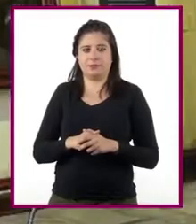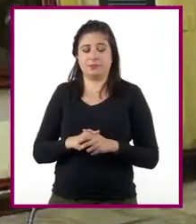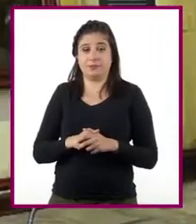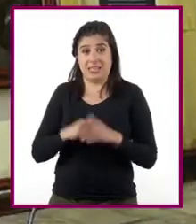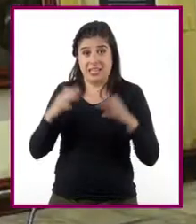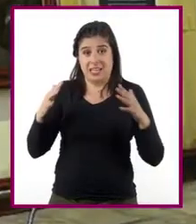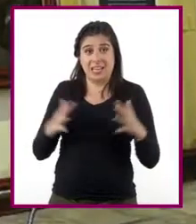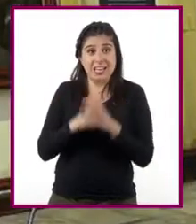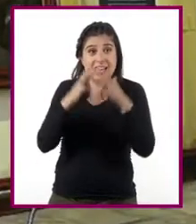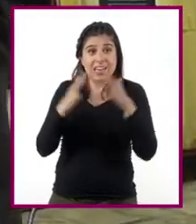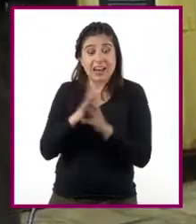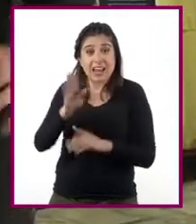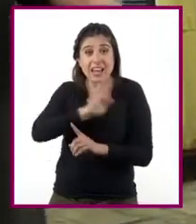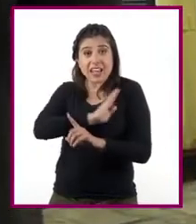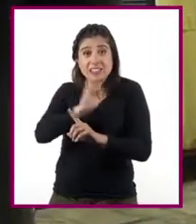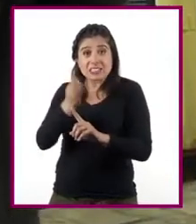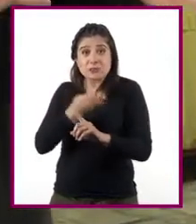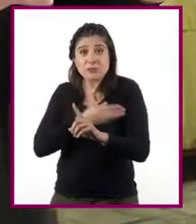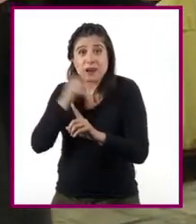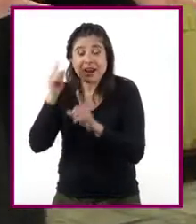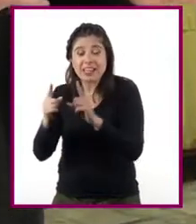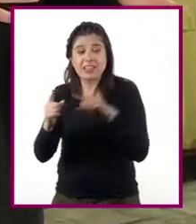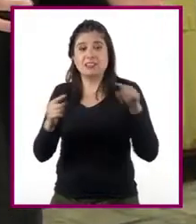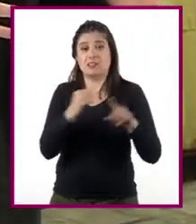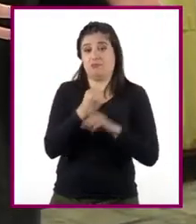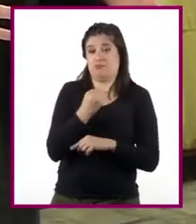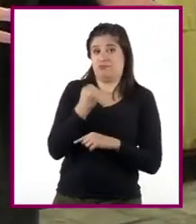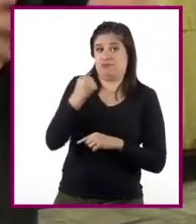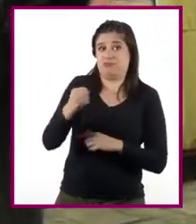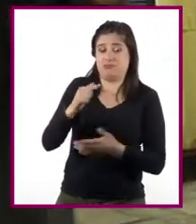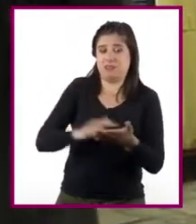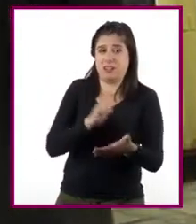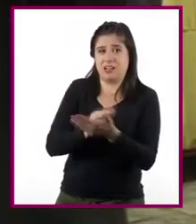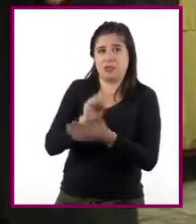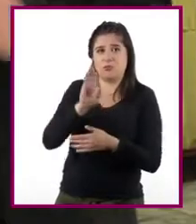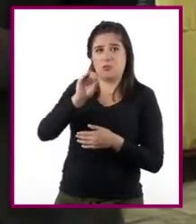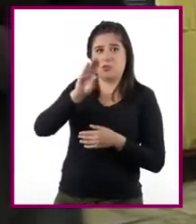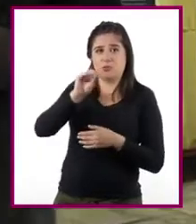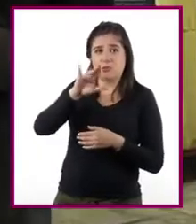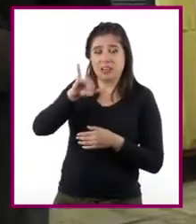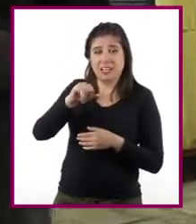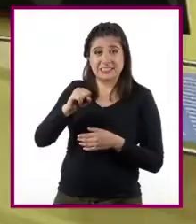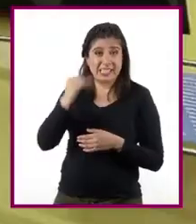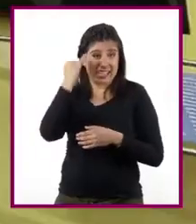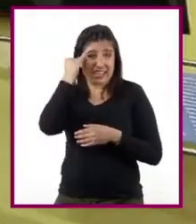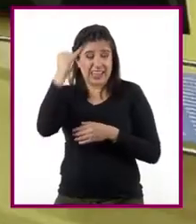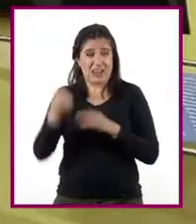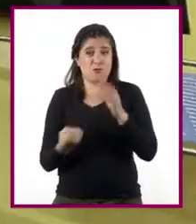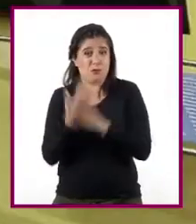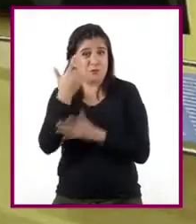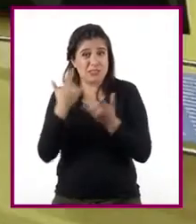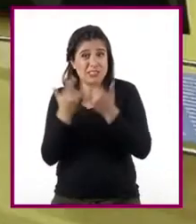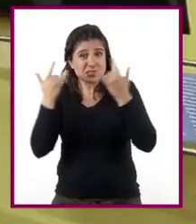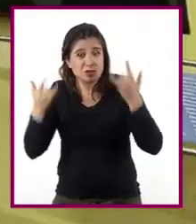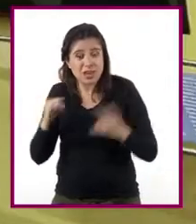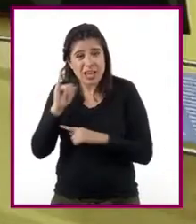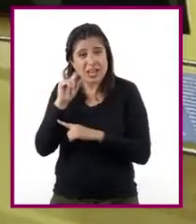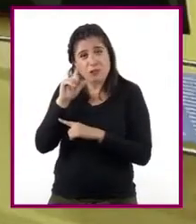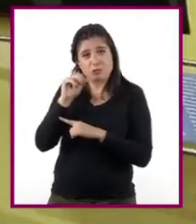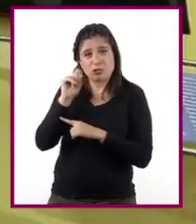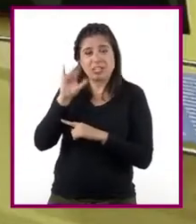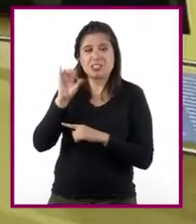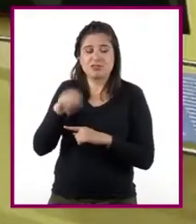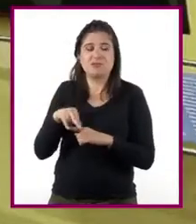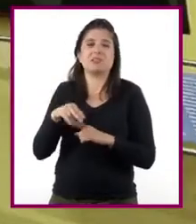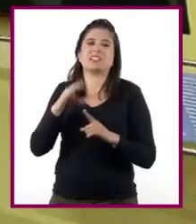Las guerras que enfrentó España, la imposición de las reformas borbónicas y las ideas de la Ilustración motivaron a los criollos a